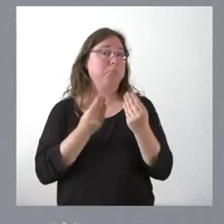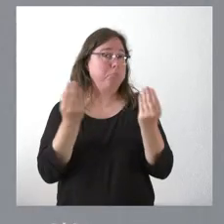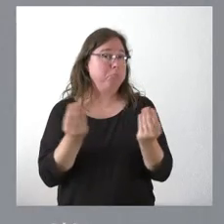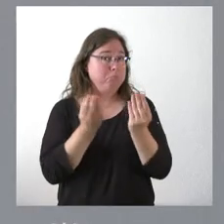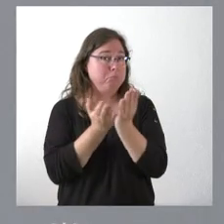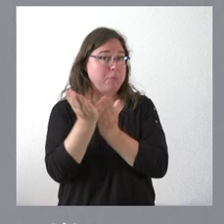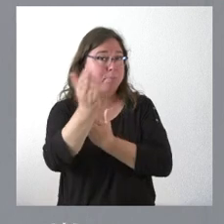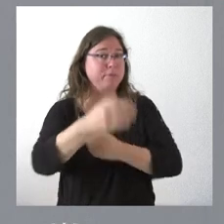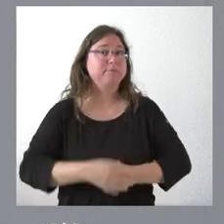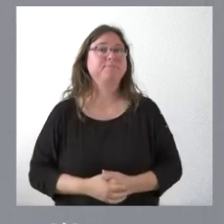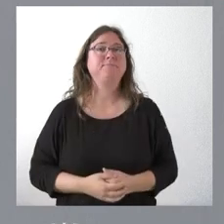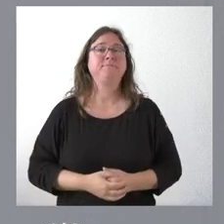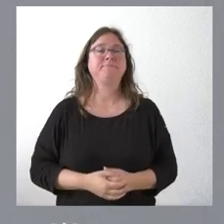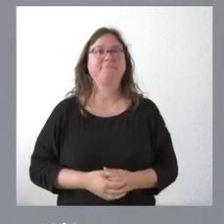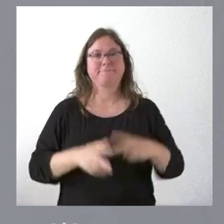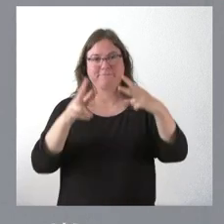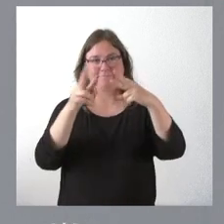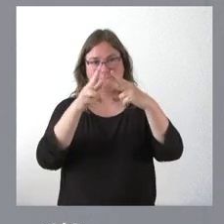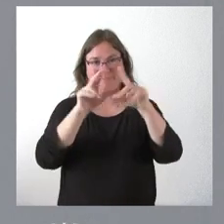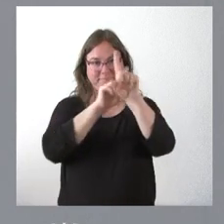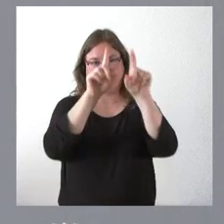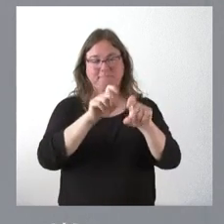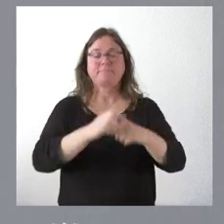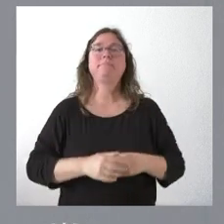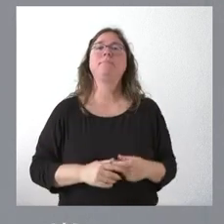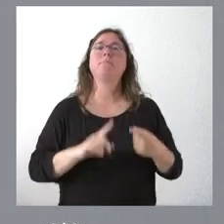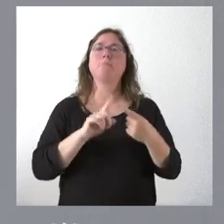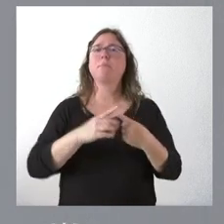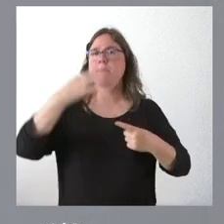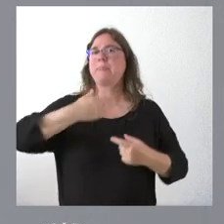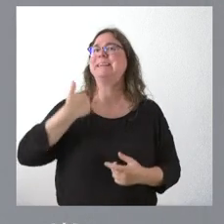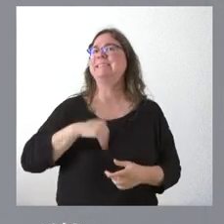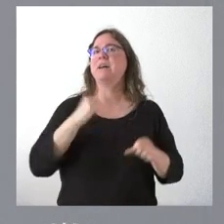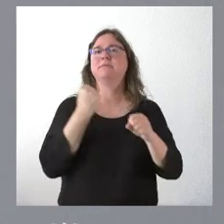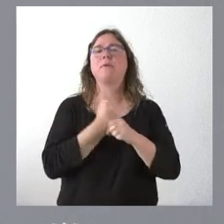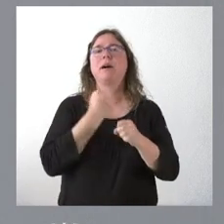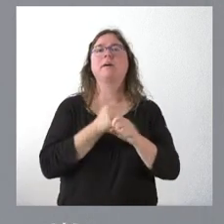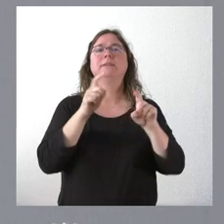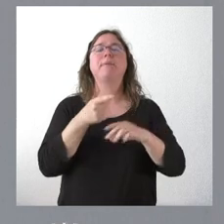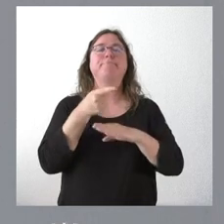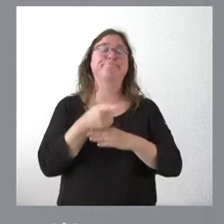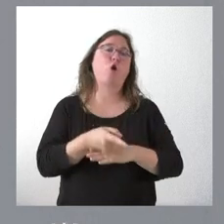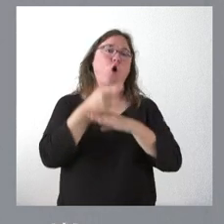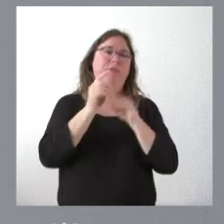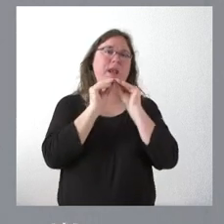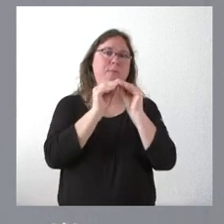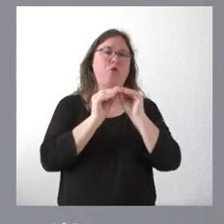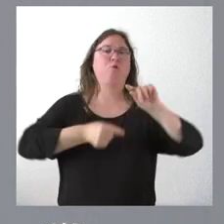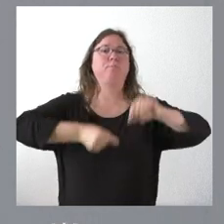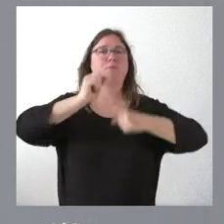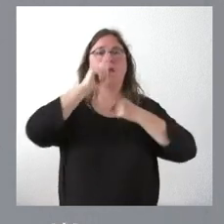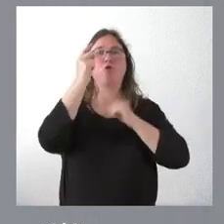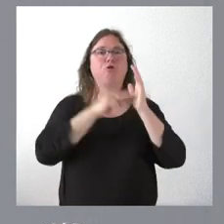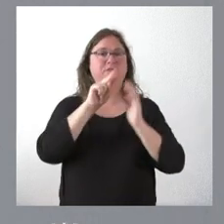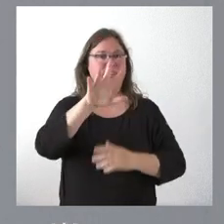Pues dos preguntas me hace usted. Estamos efectivamente ya trabajando en la orden de elaboración de los presupuestos para el año